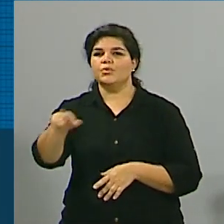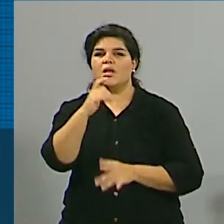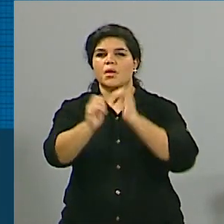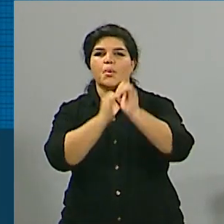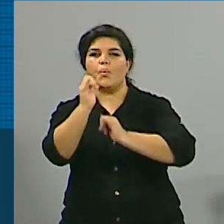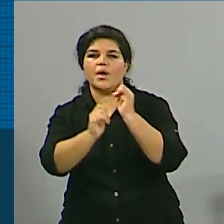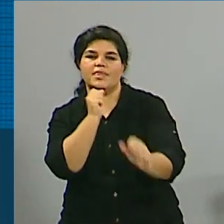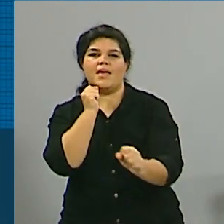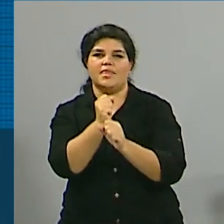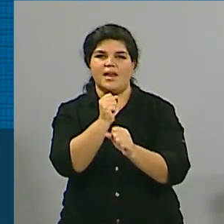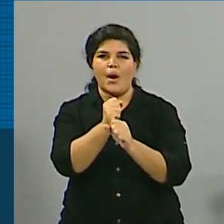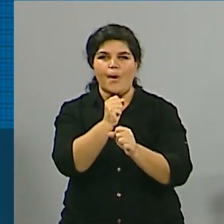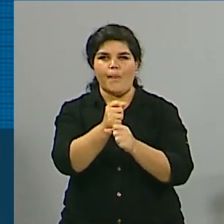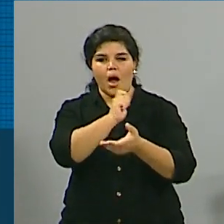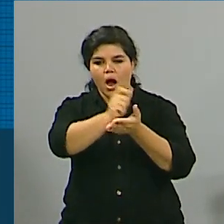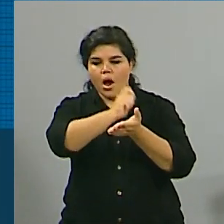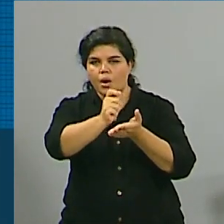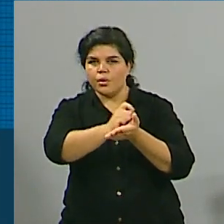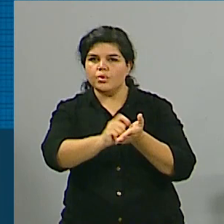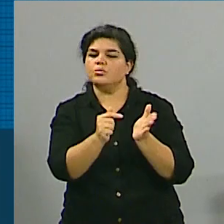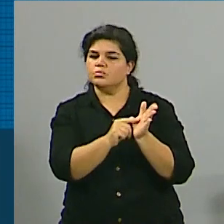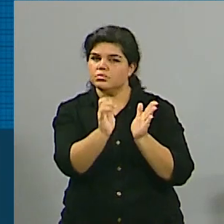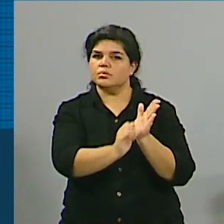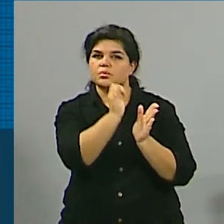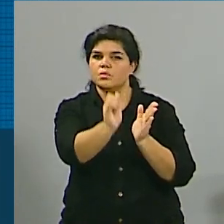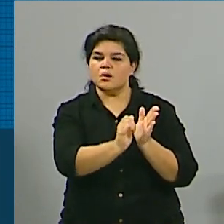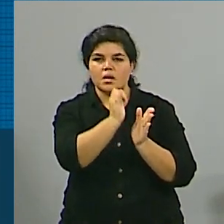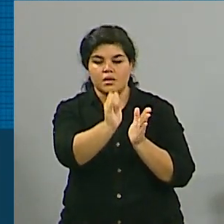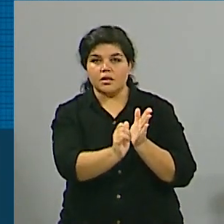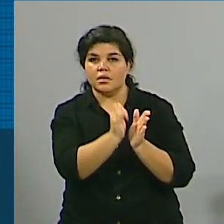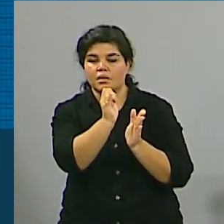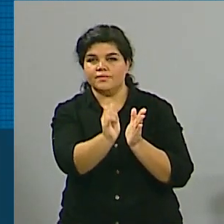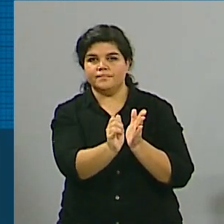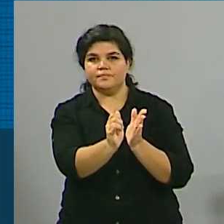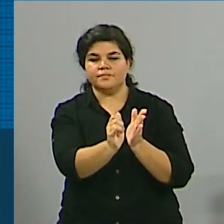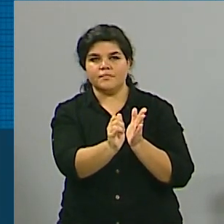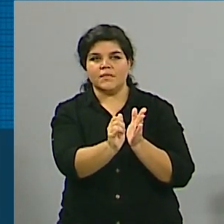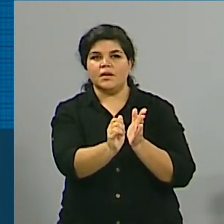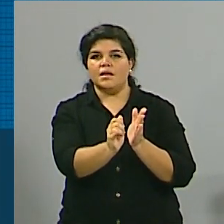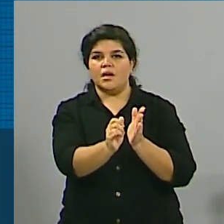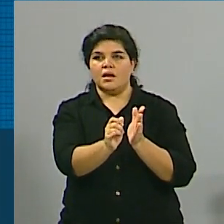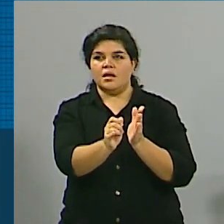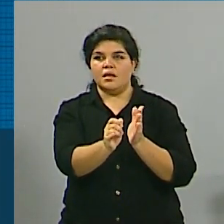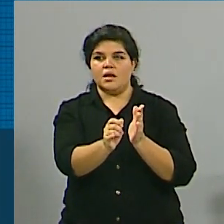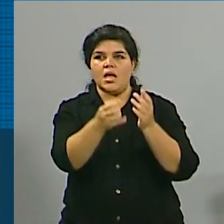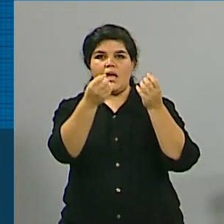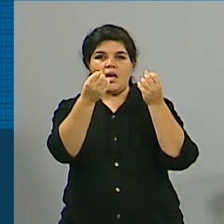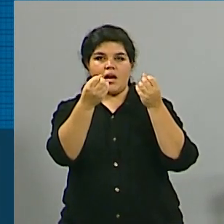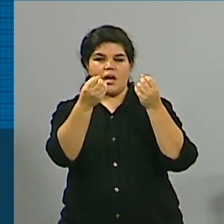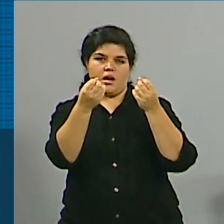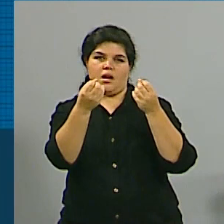de la irrupción después de, al mismo tiempo, de lo que fue la renuncia de Alberto Fernández